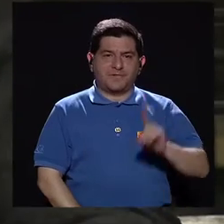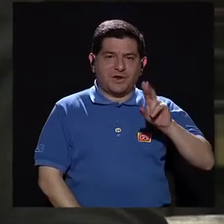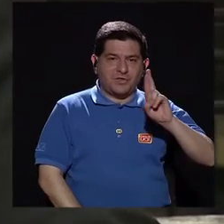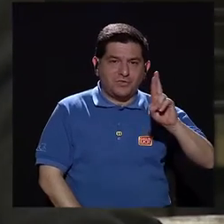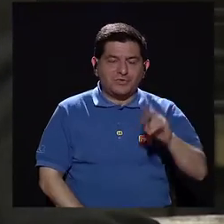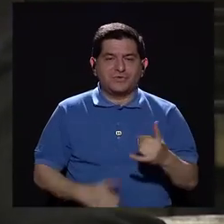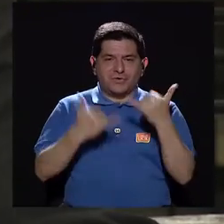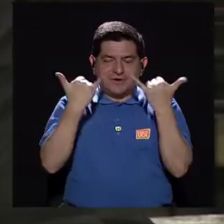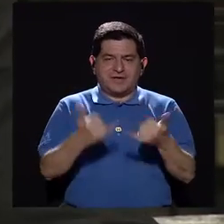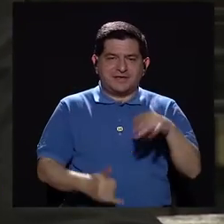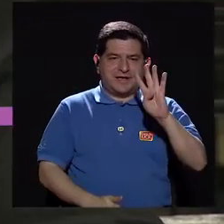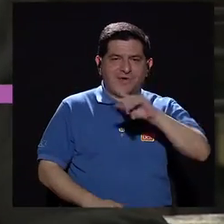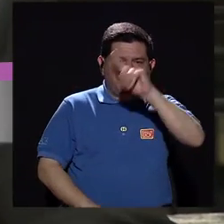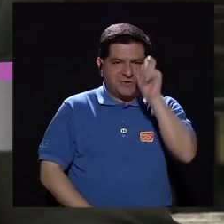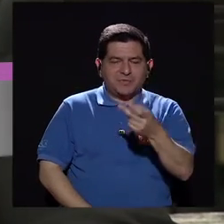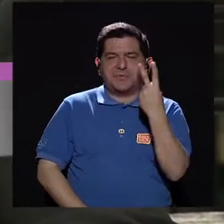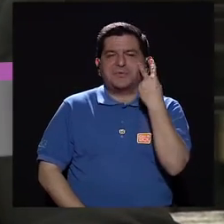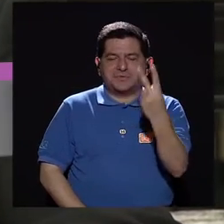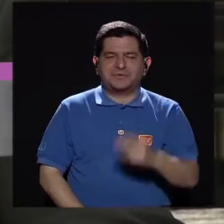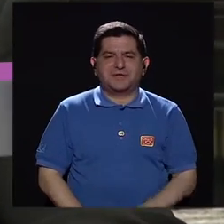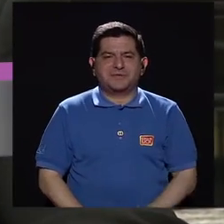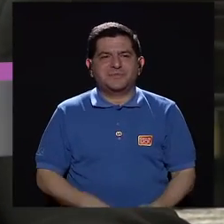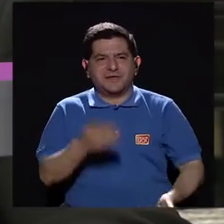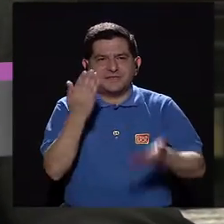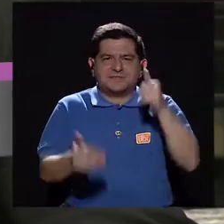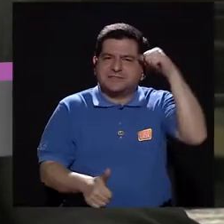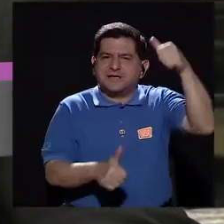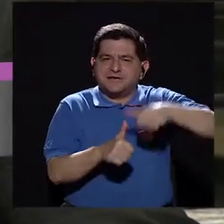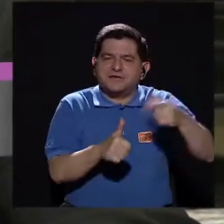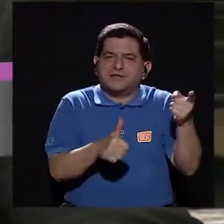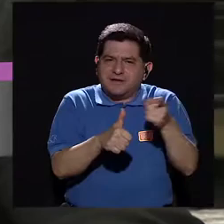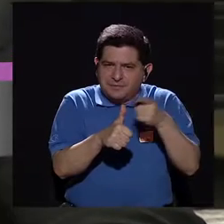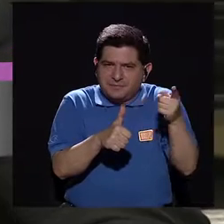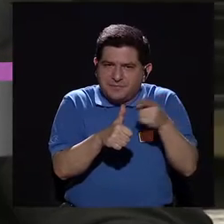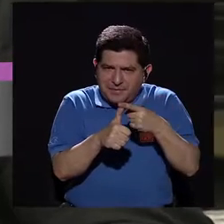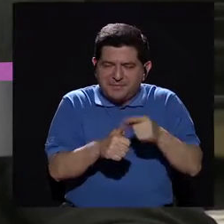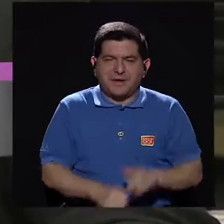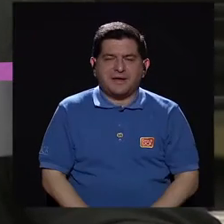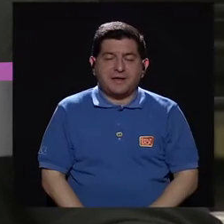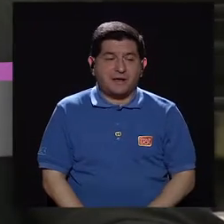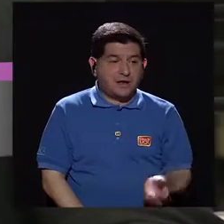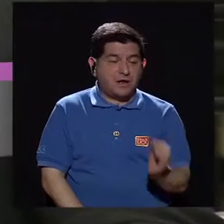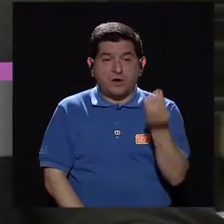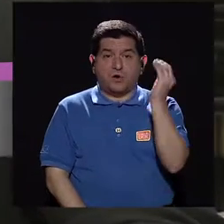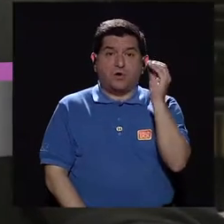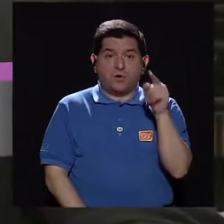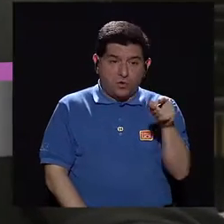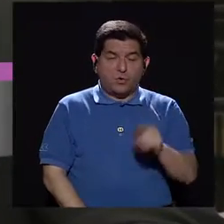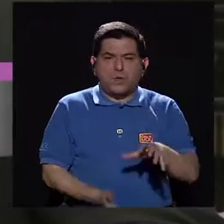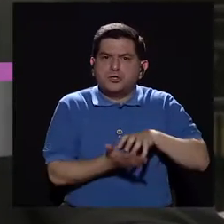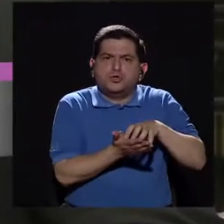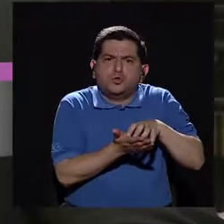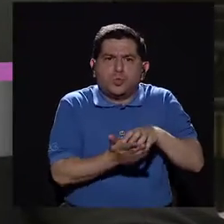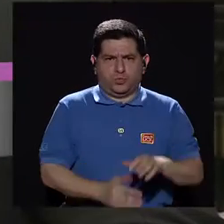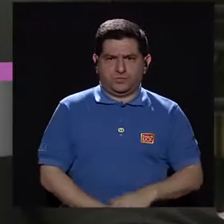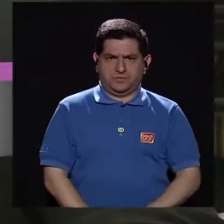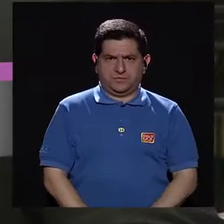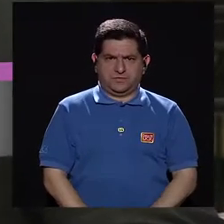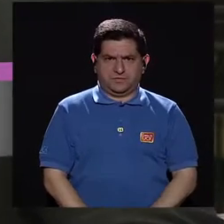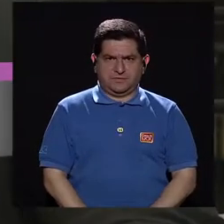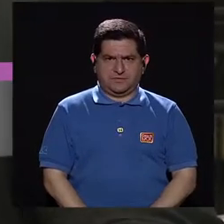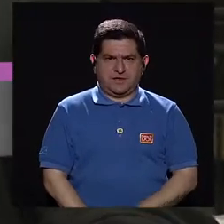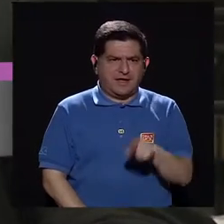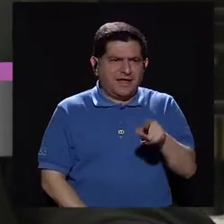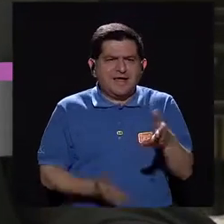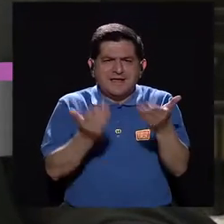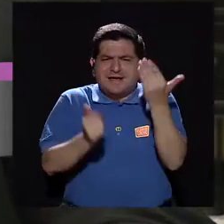Bueno, doctora, ya vimos las primeras 4 preguntas. Tal vez para recapitular, en la primera, pues la joven, la duda que tiene es,